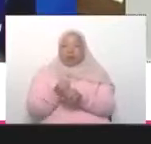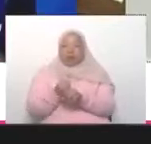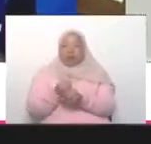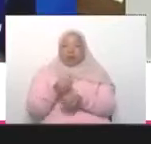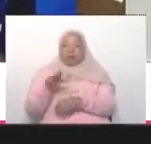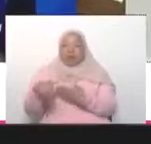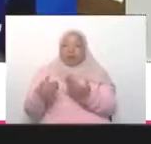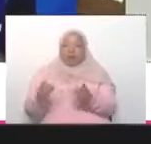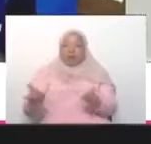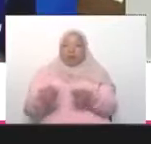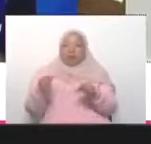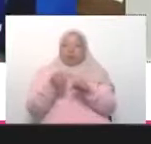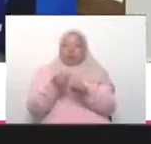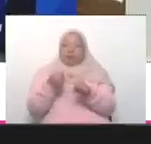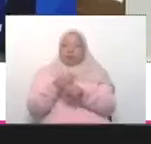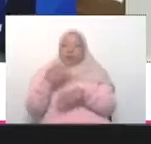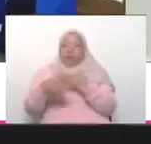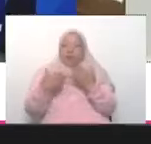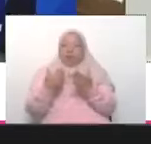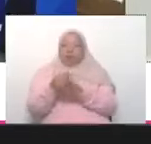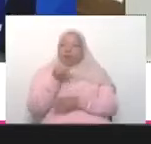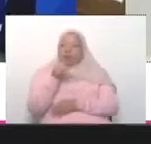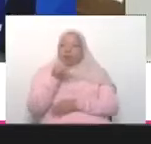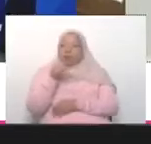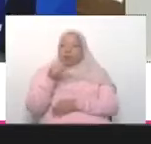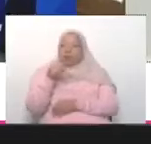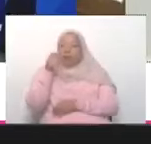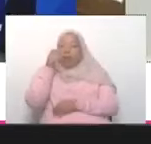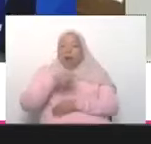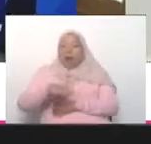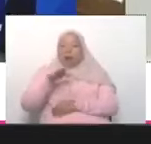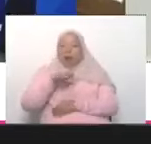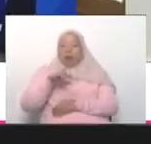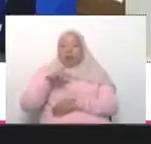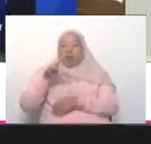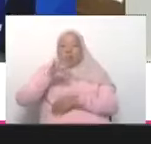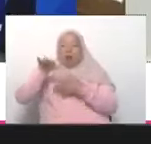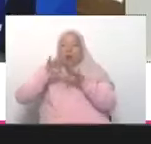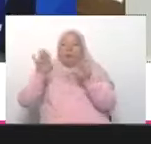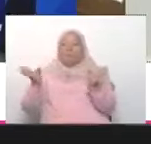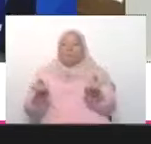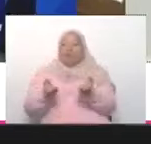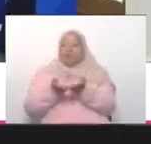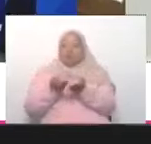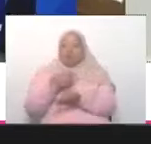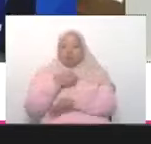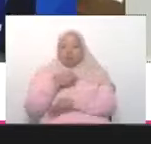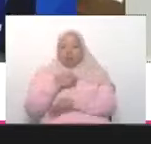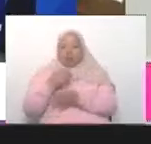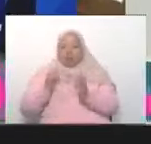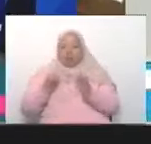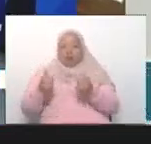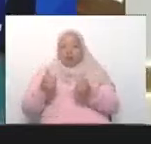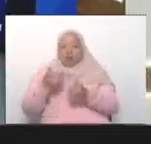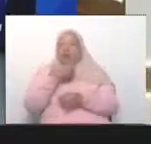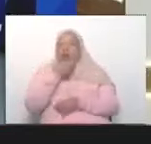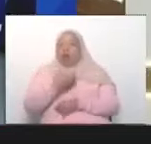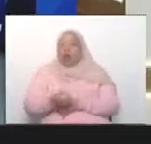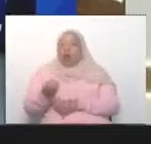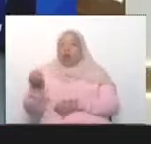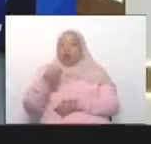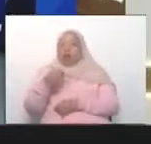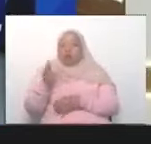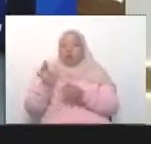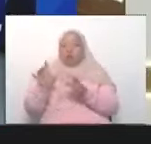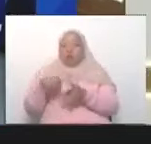Argenis, compositor, compositor. Gracias, señor presidente. participante también del récord Guinness. Y bueno, ya empezó la Navidad. Coño, Nosotros sí, estamos vale. acá trayendo